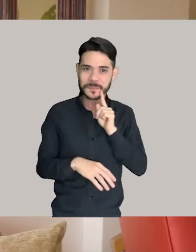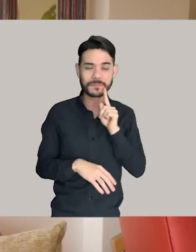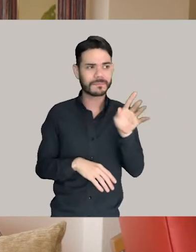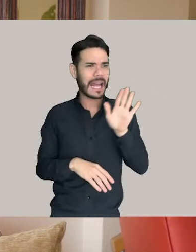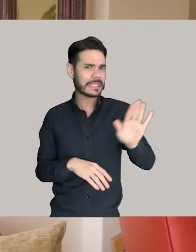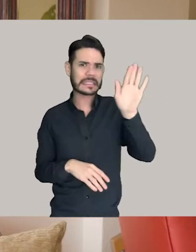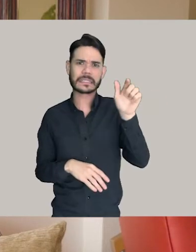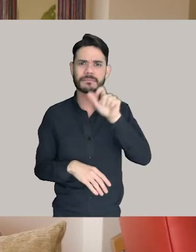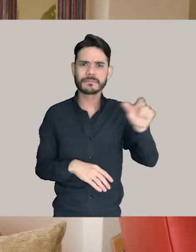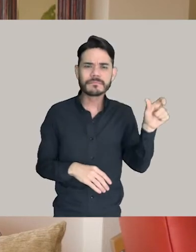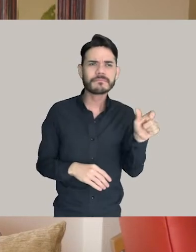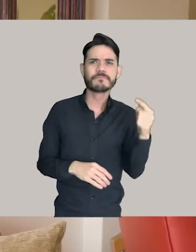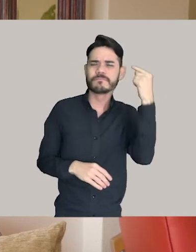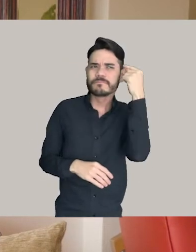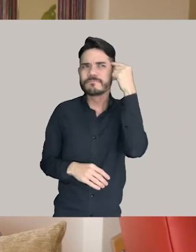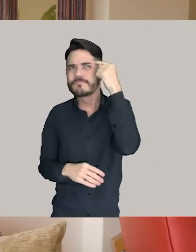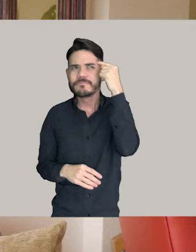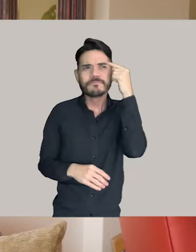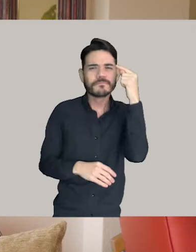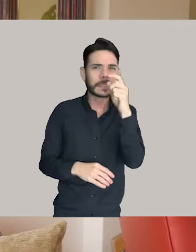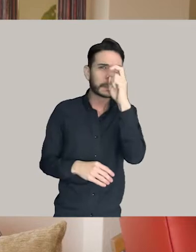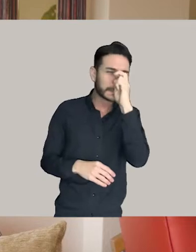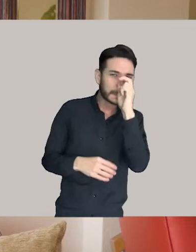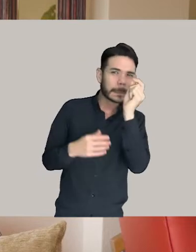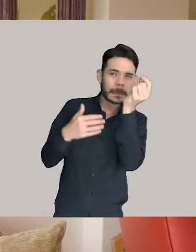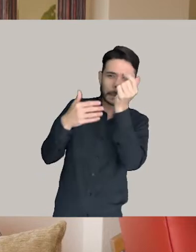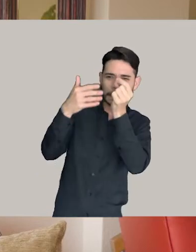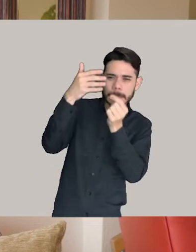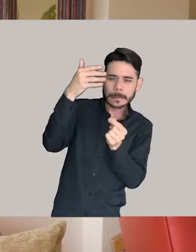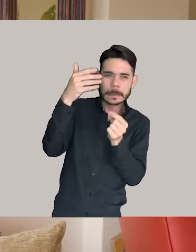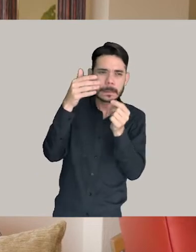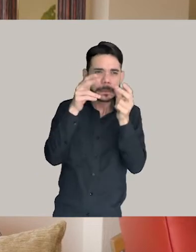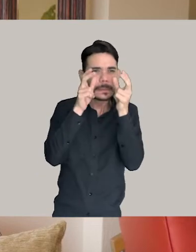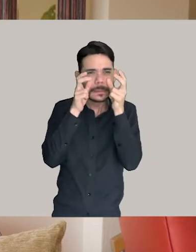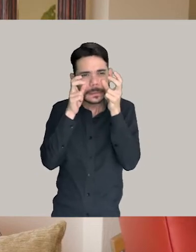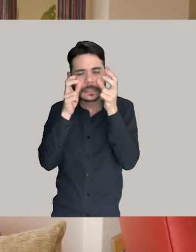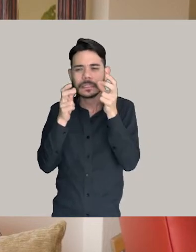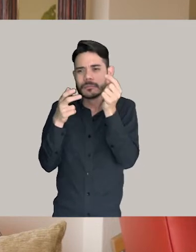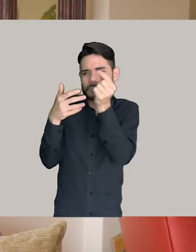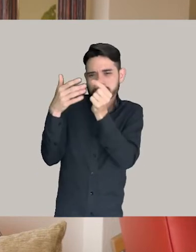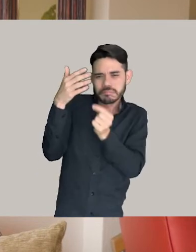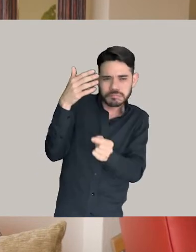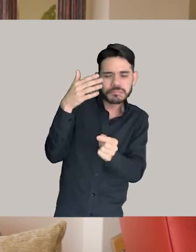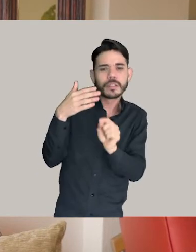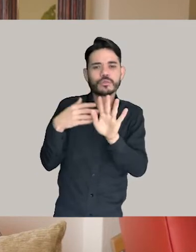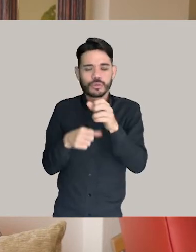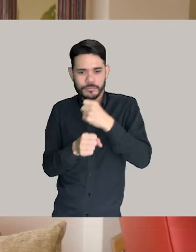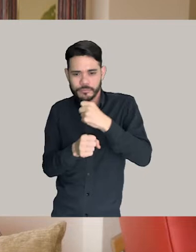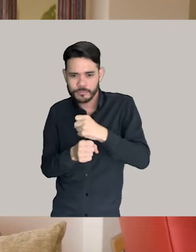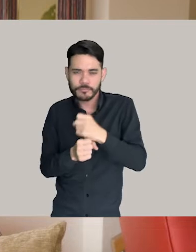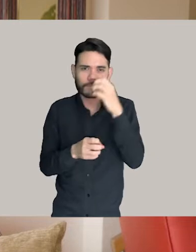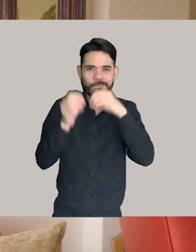están constantemente pensando y muy meticulosas. Tienen en cuenta cada uno de los detalles del trabajo que se